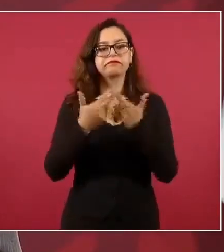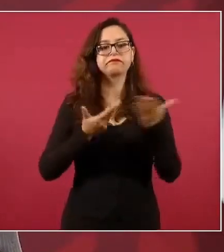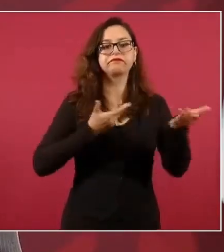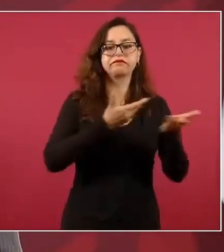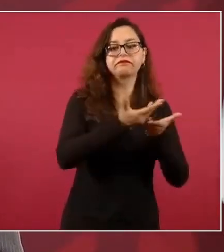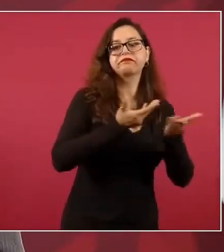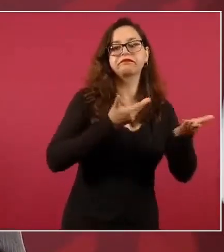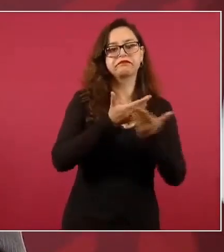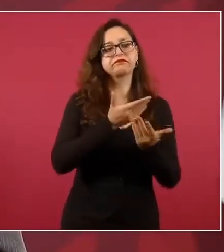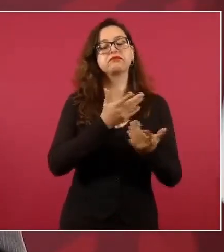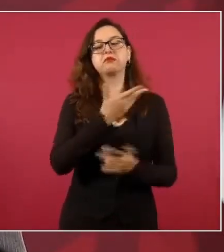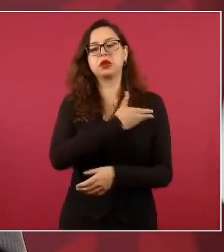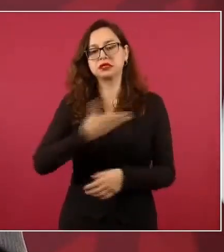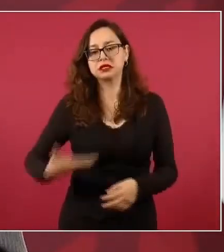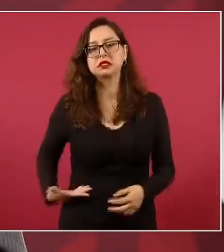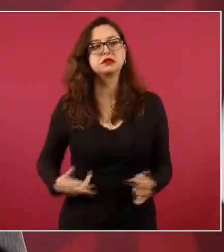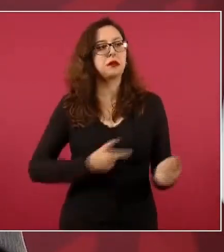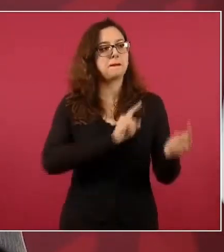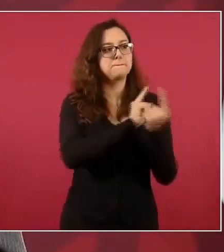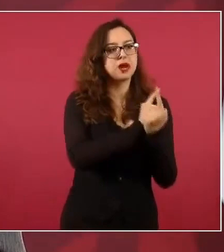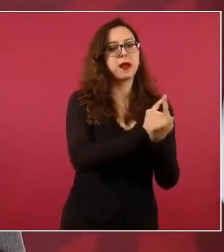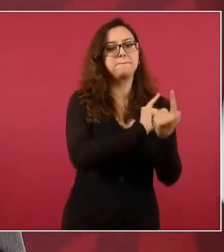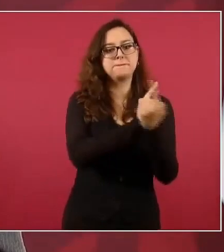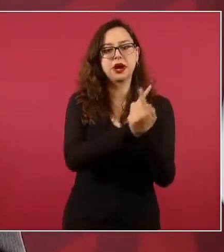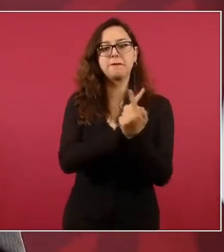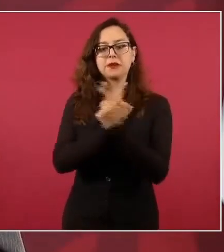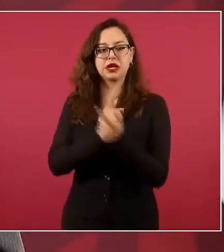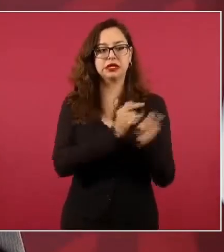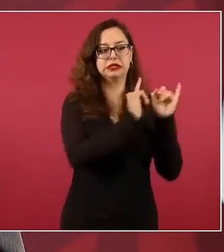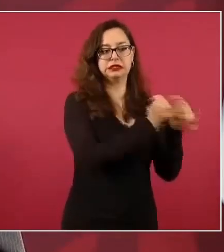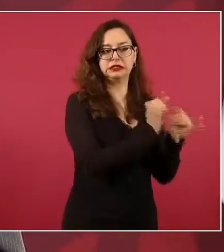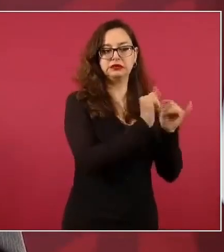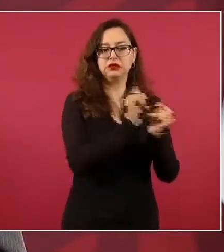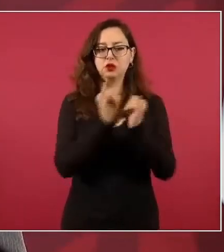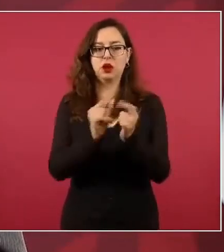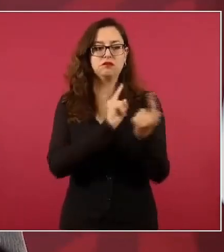bilaterales, encuentros con cada uno,